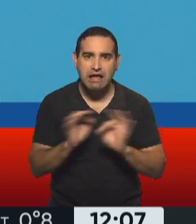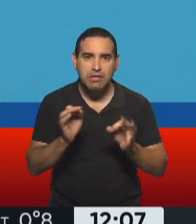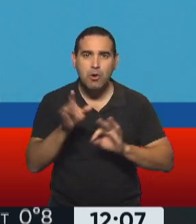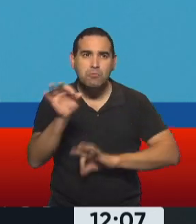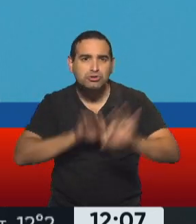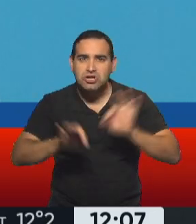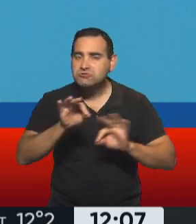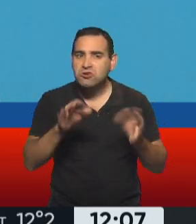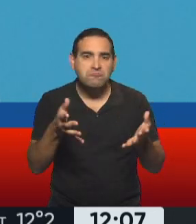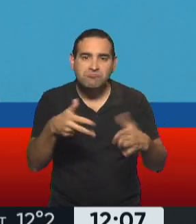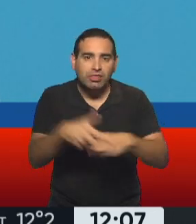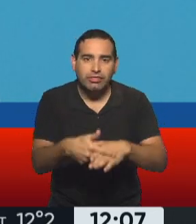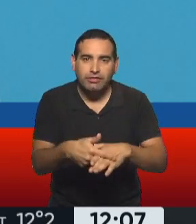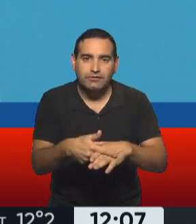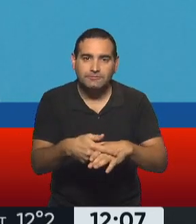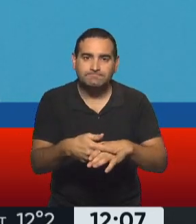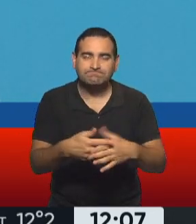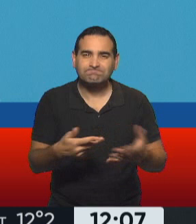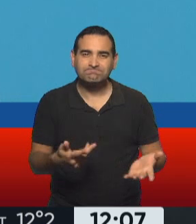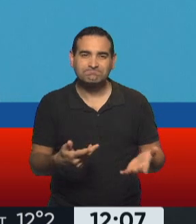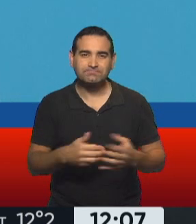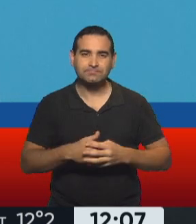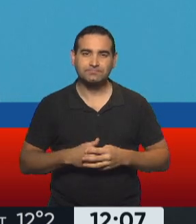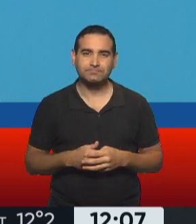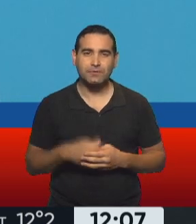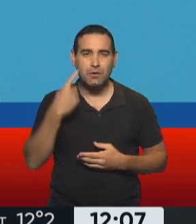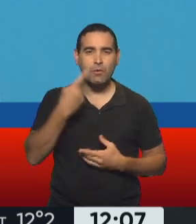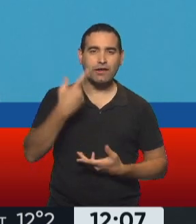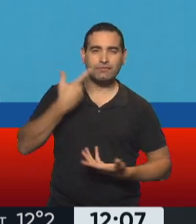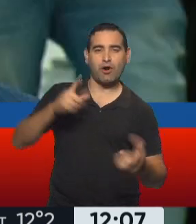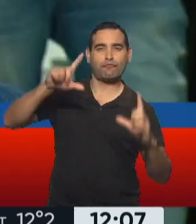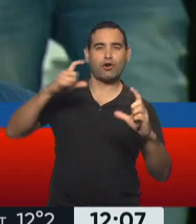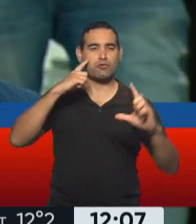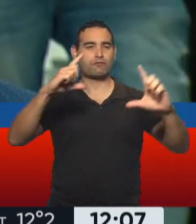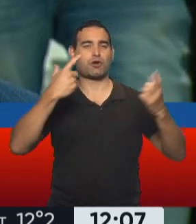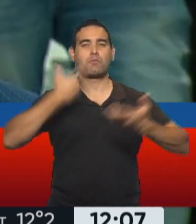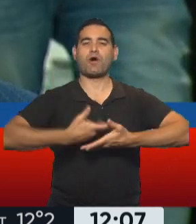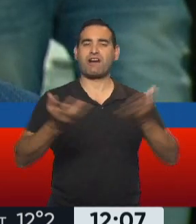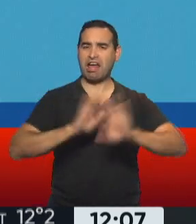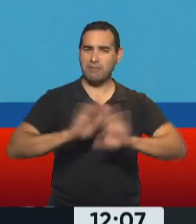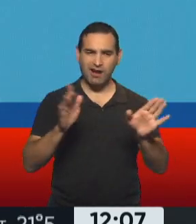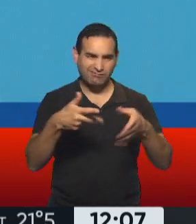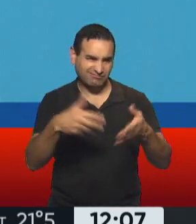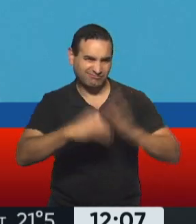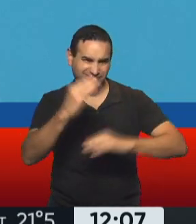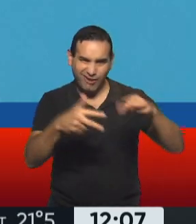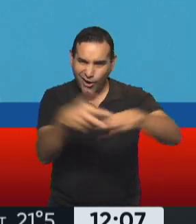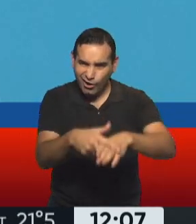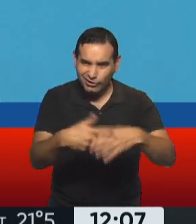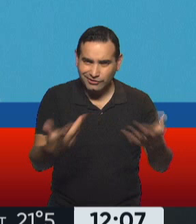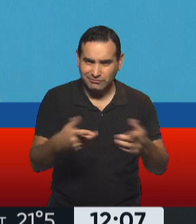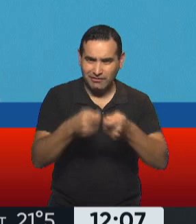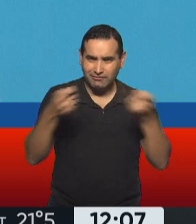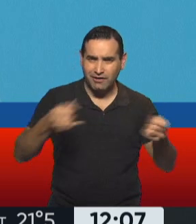proyectos específicos, sino que eran solamente para la foto, solamente para los golpes de efecto, para una gacetilla de prensa, para un